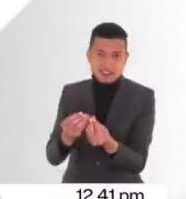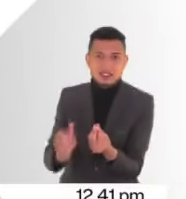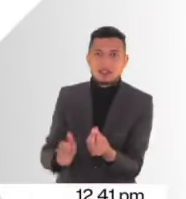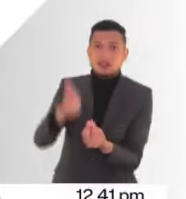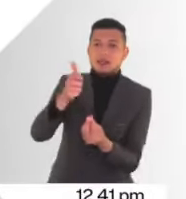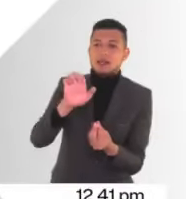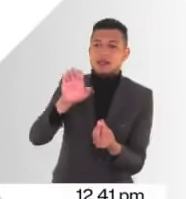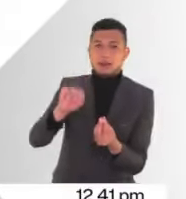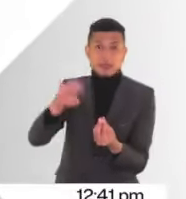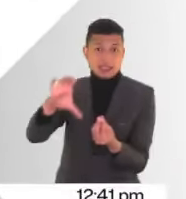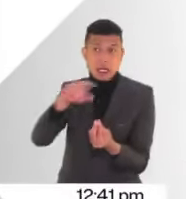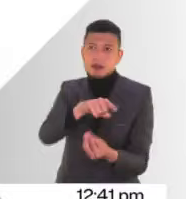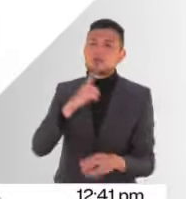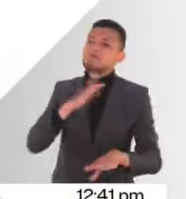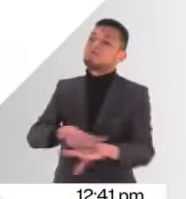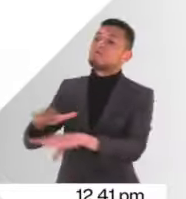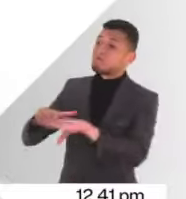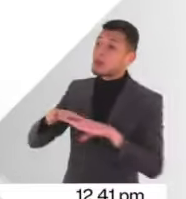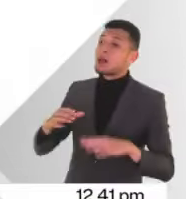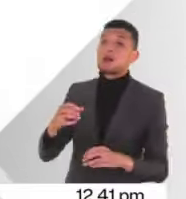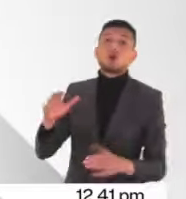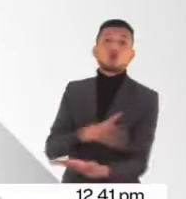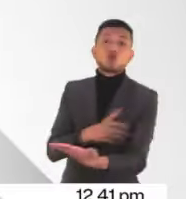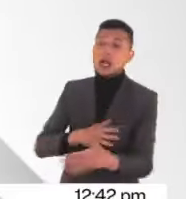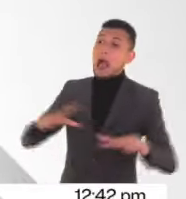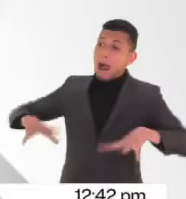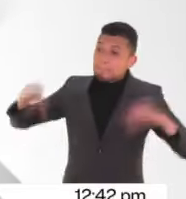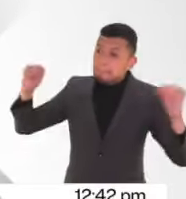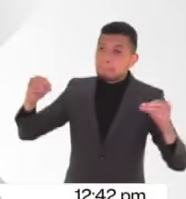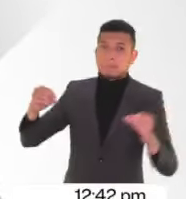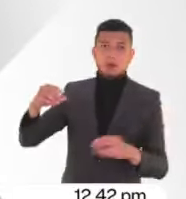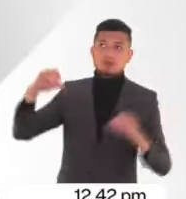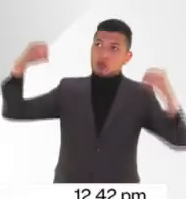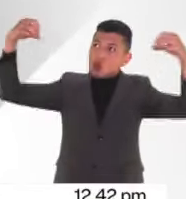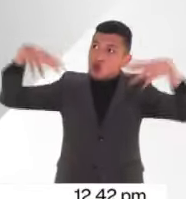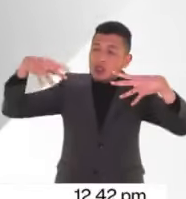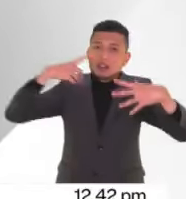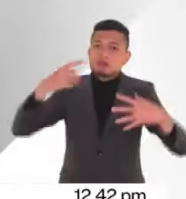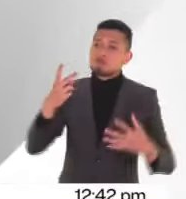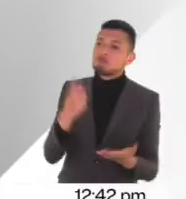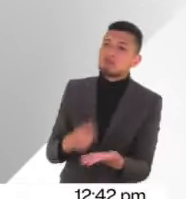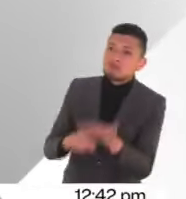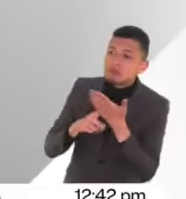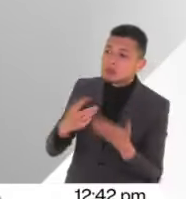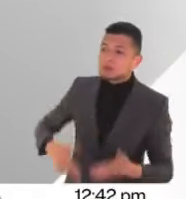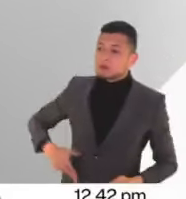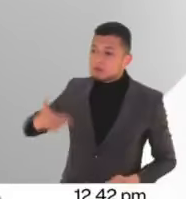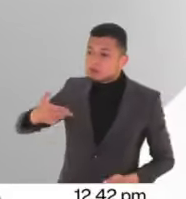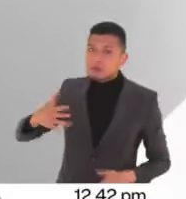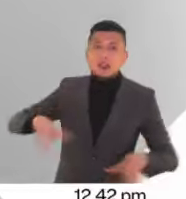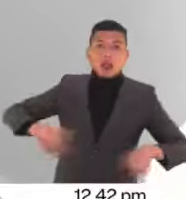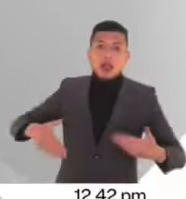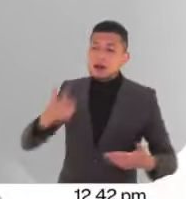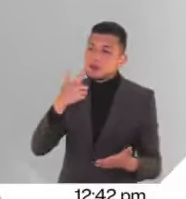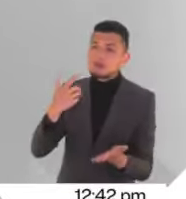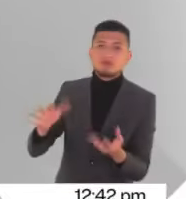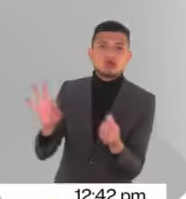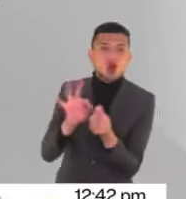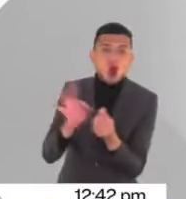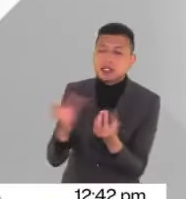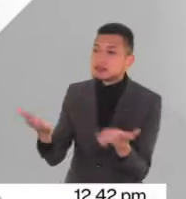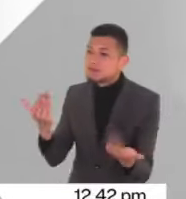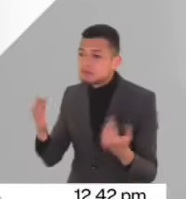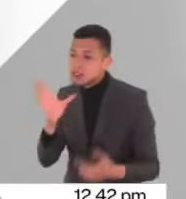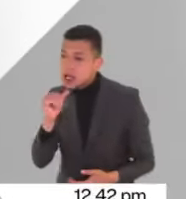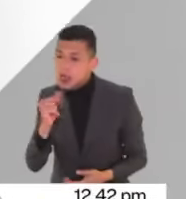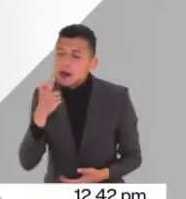música, encender las luces, hicieron requisa para verificar que los que estaban ahí no tuvieran armas de fuego en su poder, ni estupefacientes, así lo